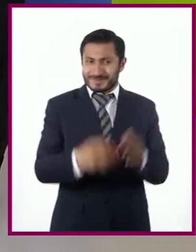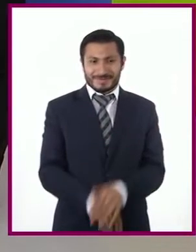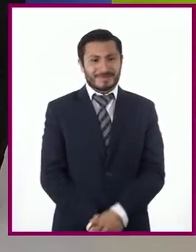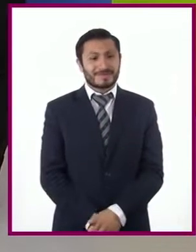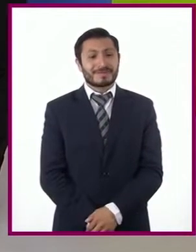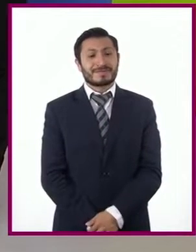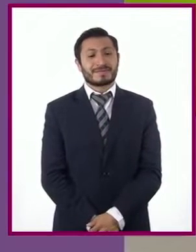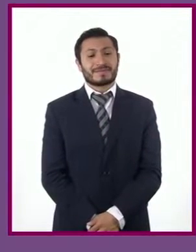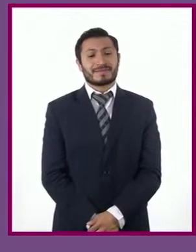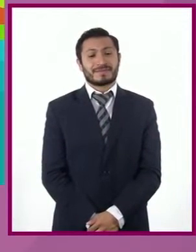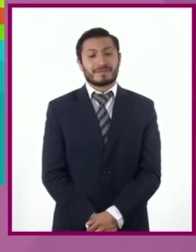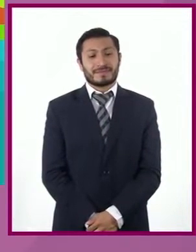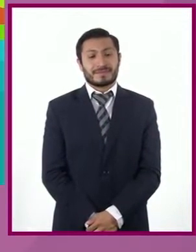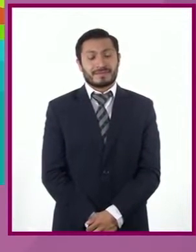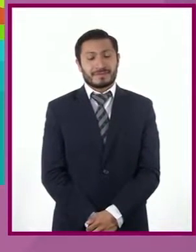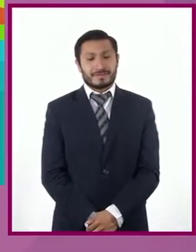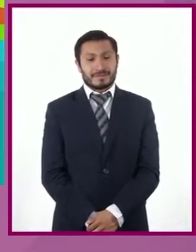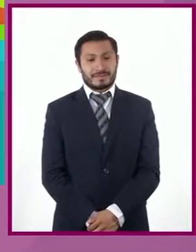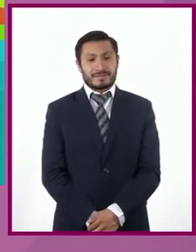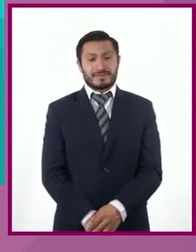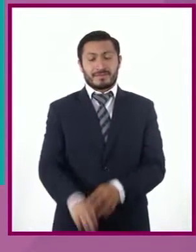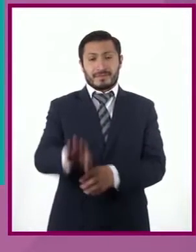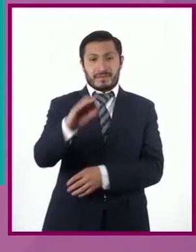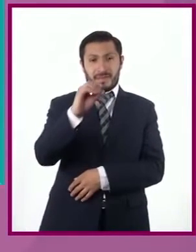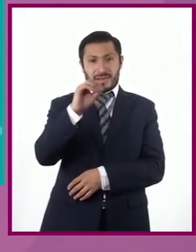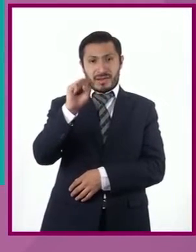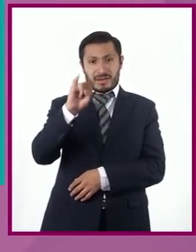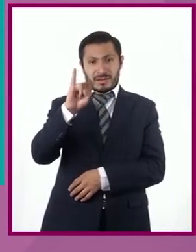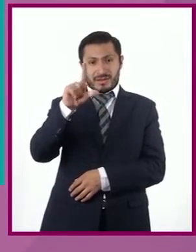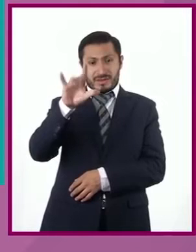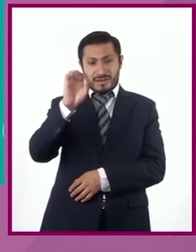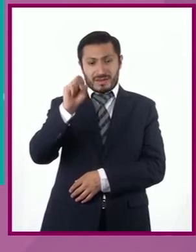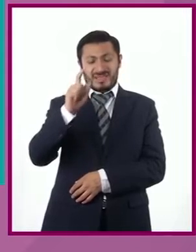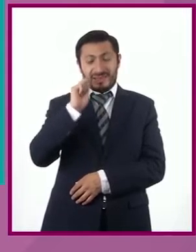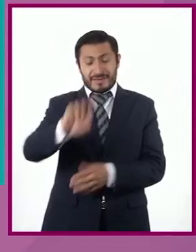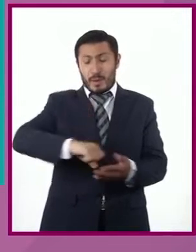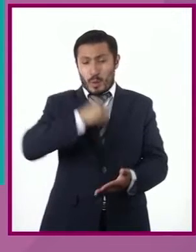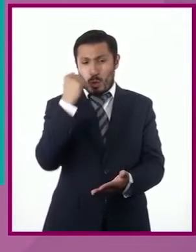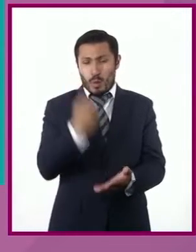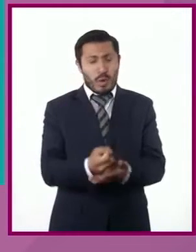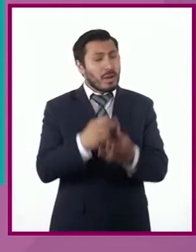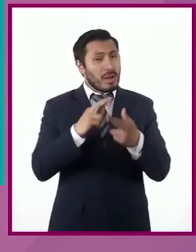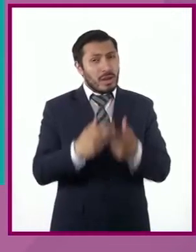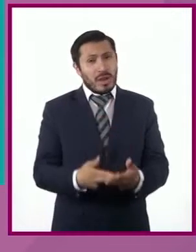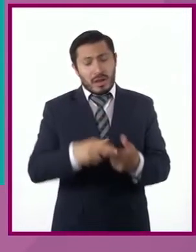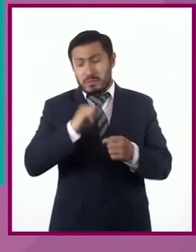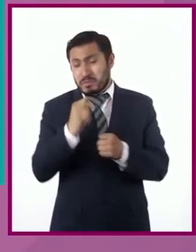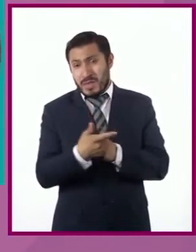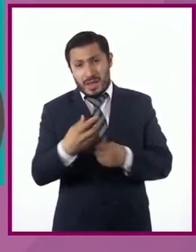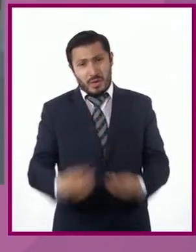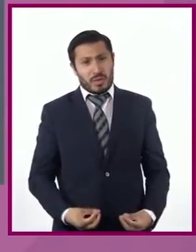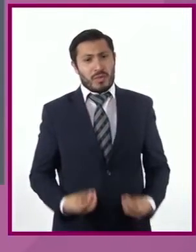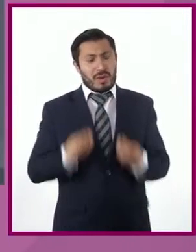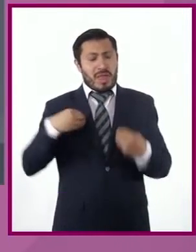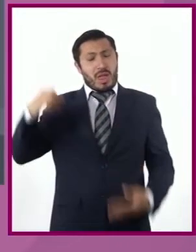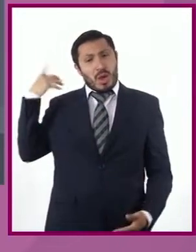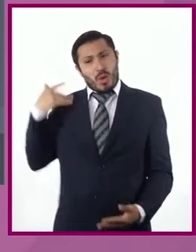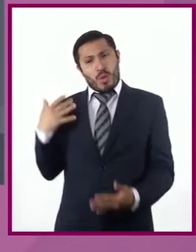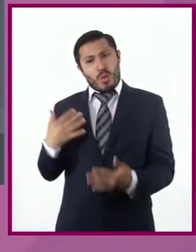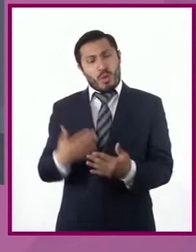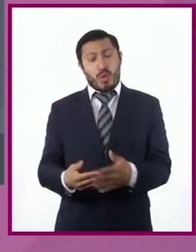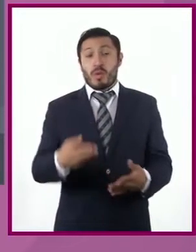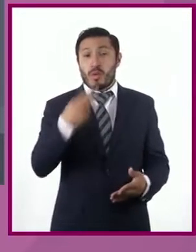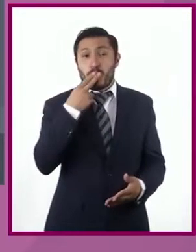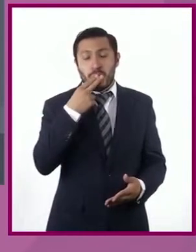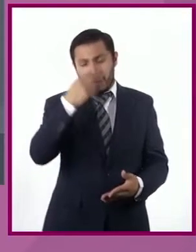¡Vamos! Los fósiles son huellas, restos o indicios de organismos que vivieron hace mucho tiempo y nos sirven para